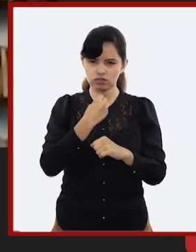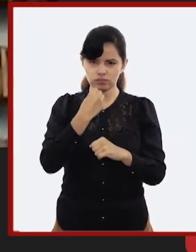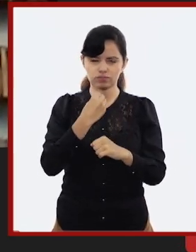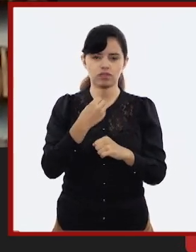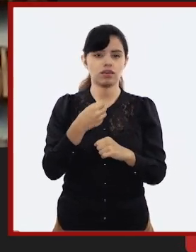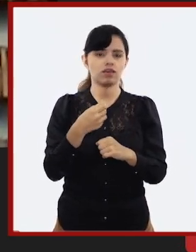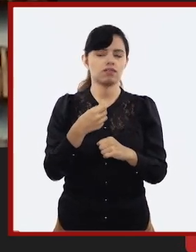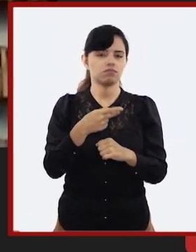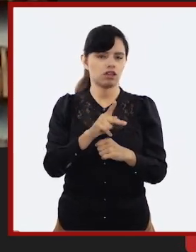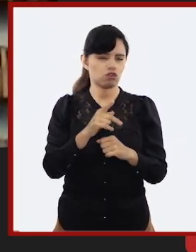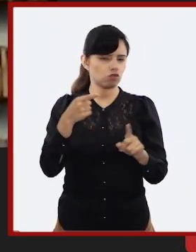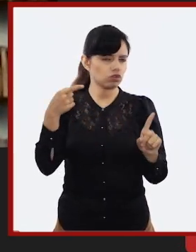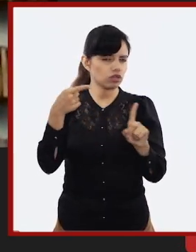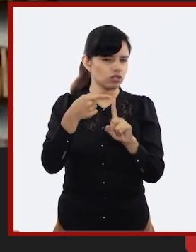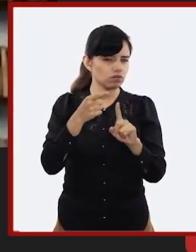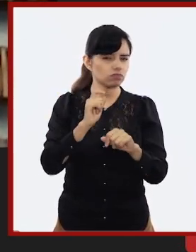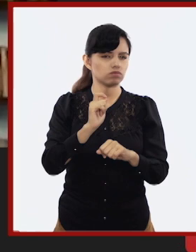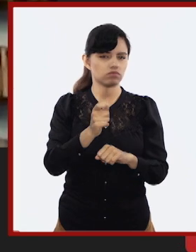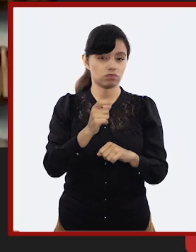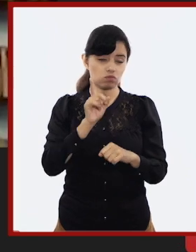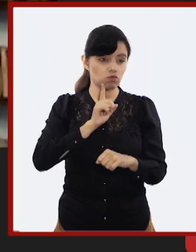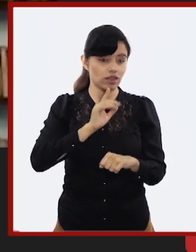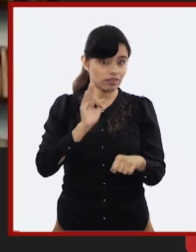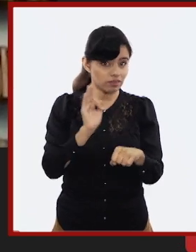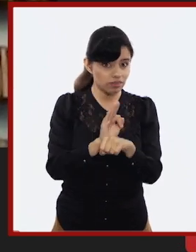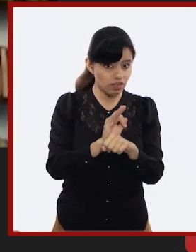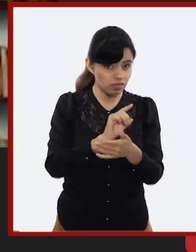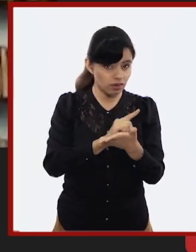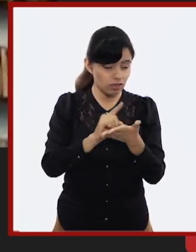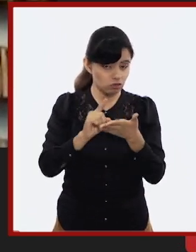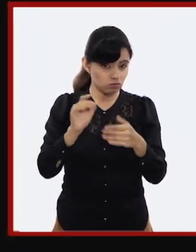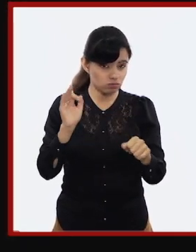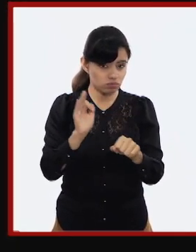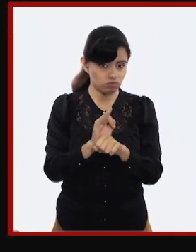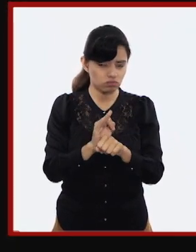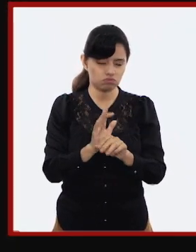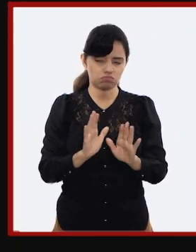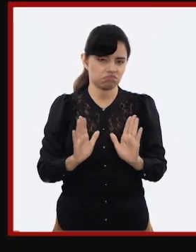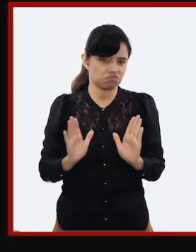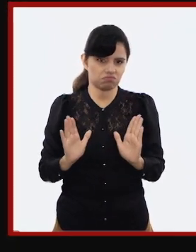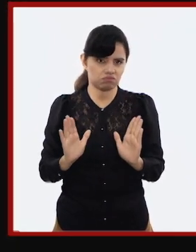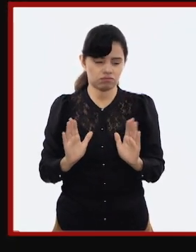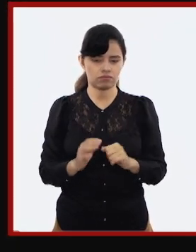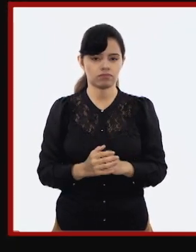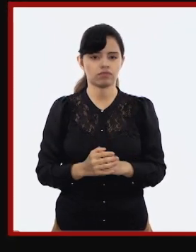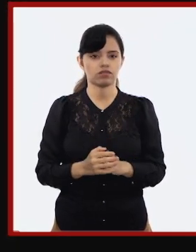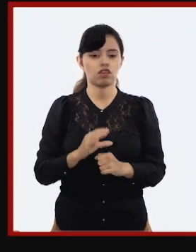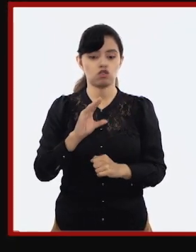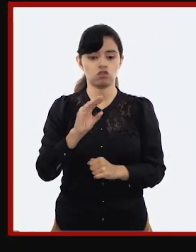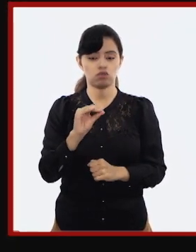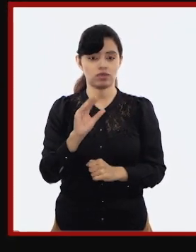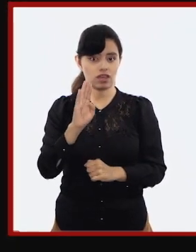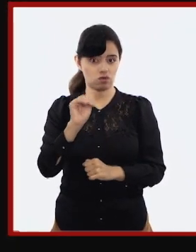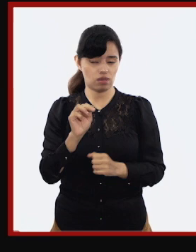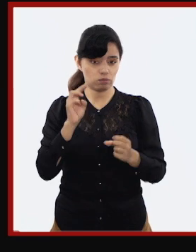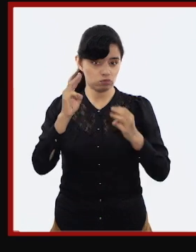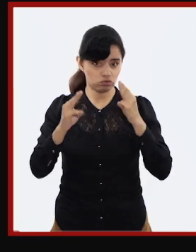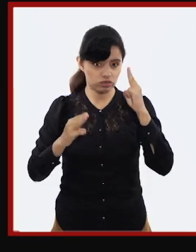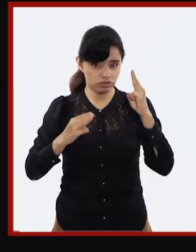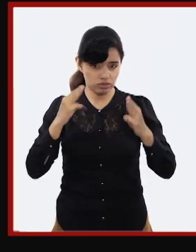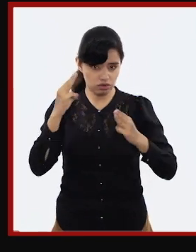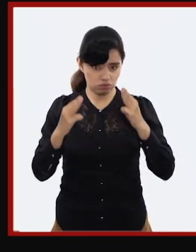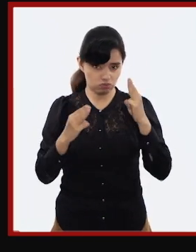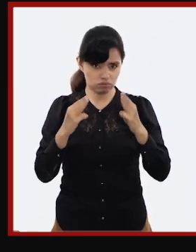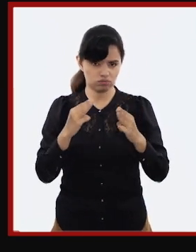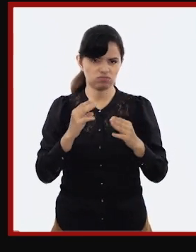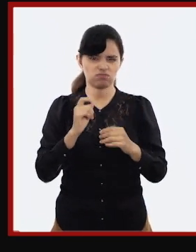un objetivo feminista ni de defensa de derechos humanos. De los 99 museos que se